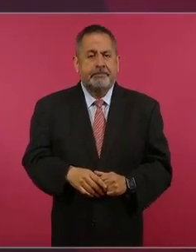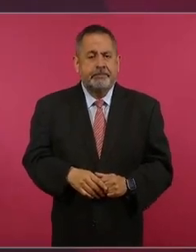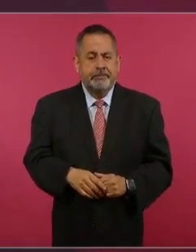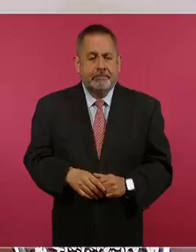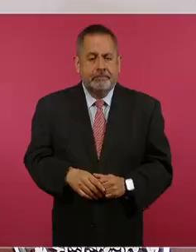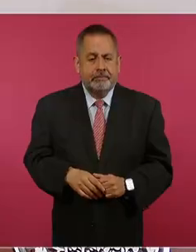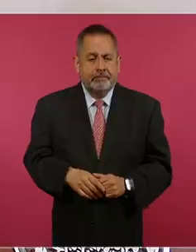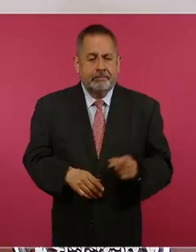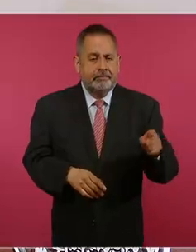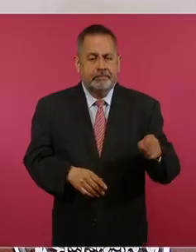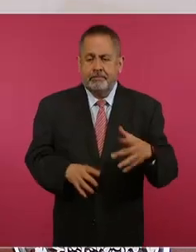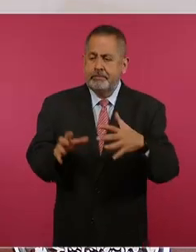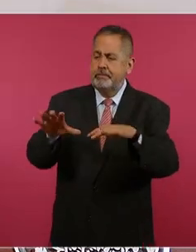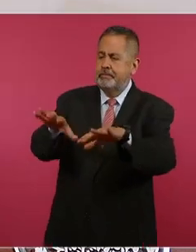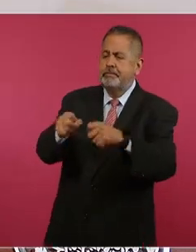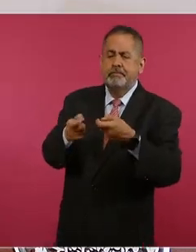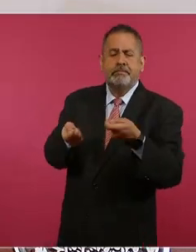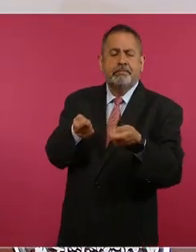de rehén